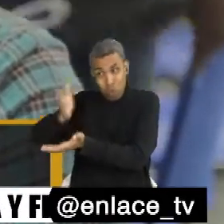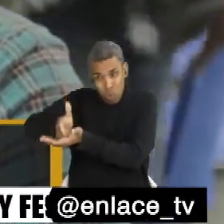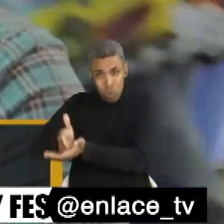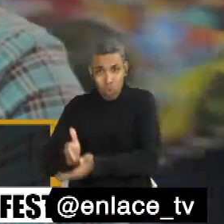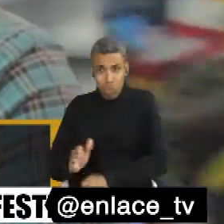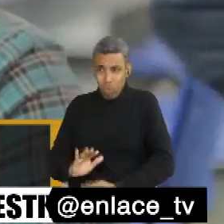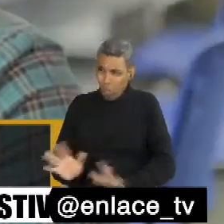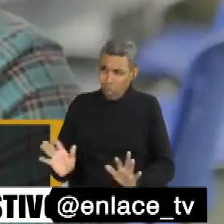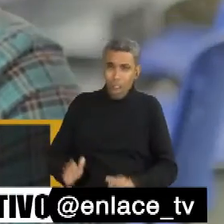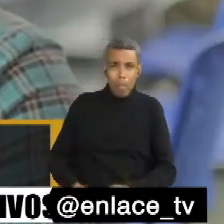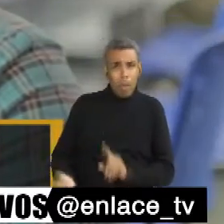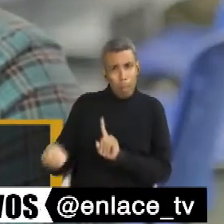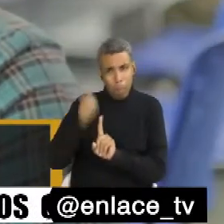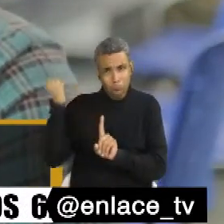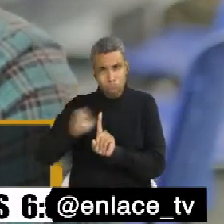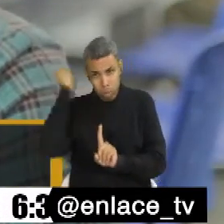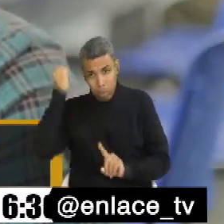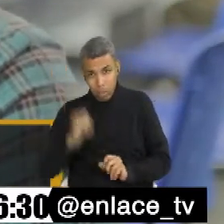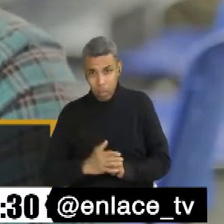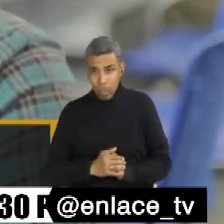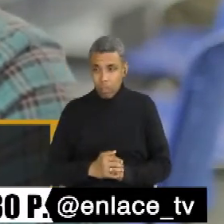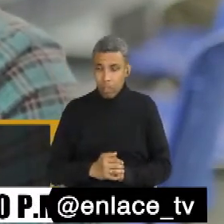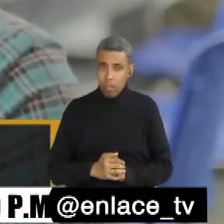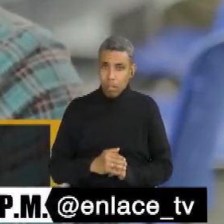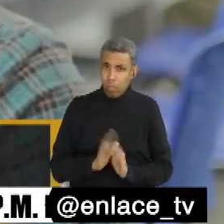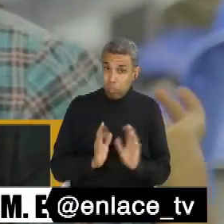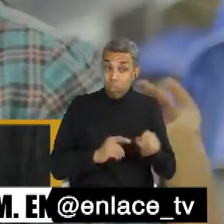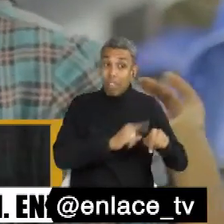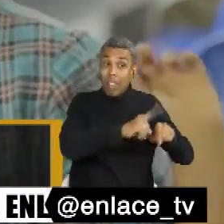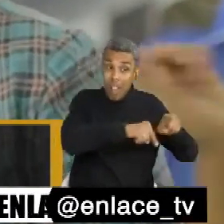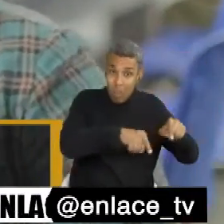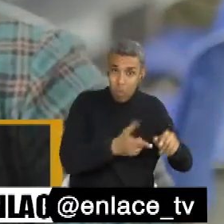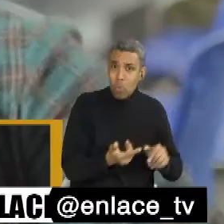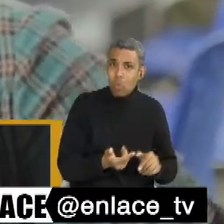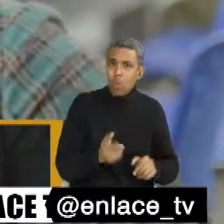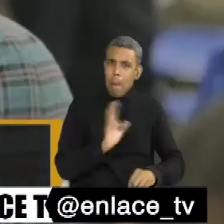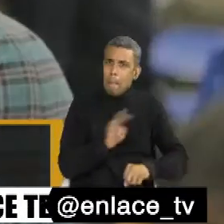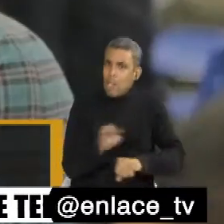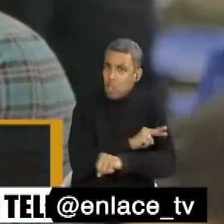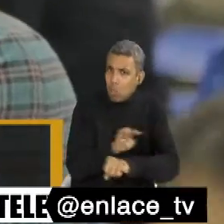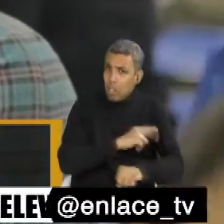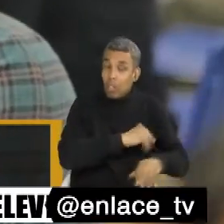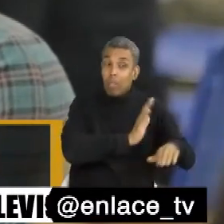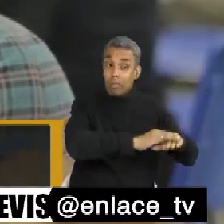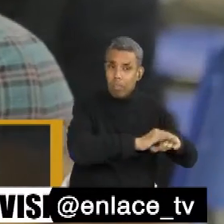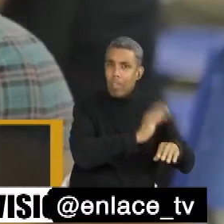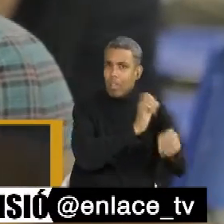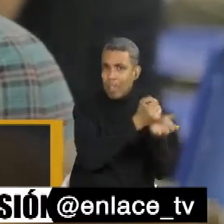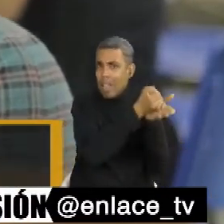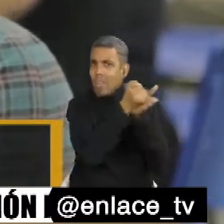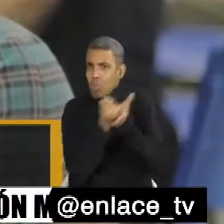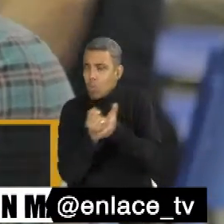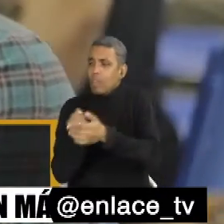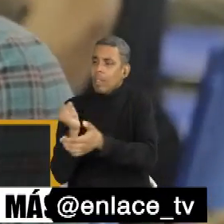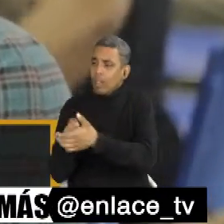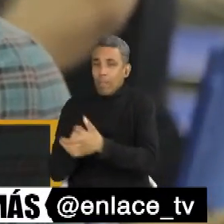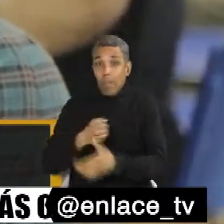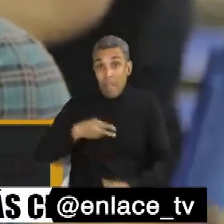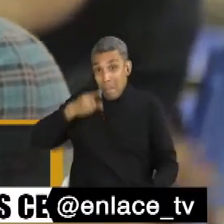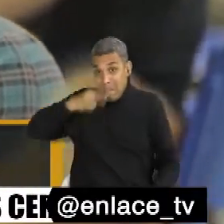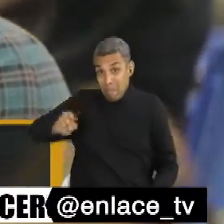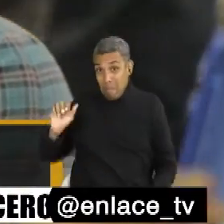agilizado gracias a que me han colaborado mucho de la personería. Mi hija tuvo una recaída, la cual